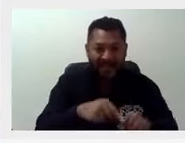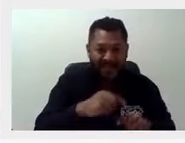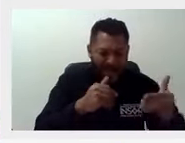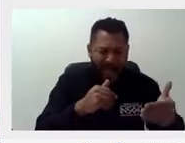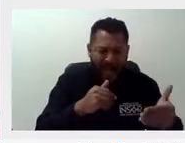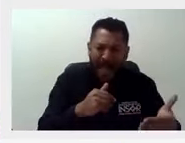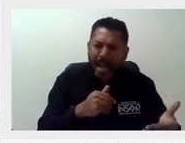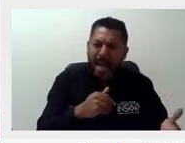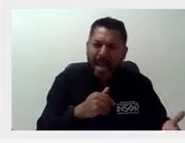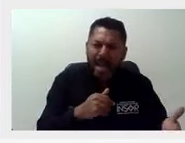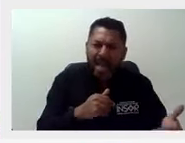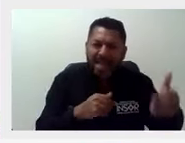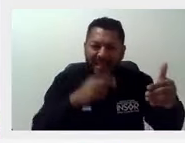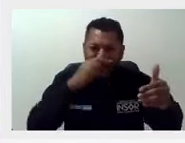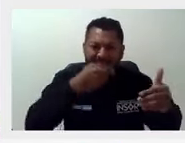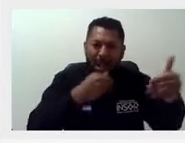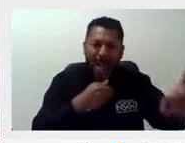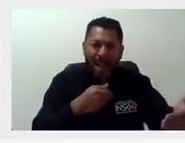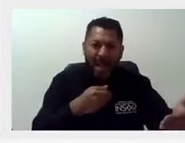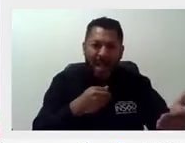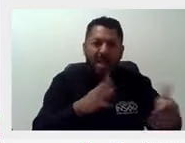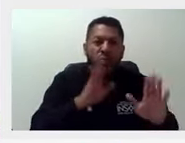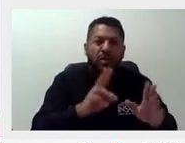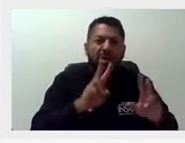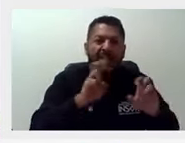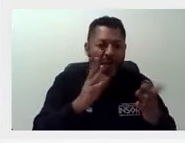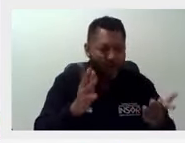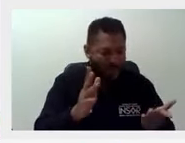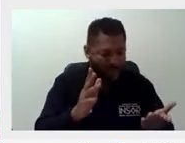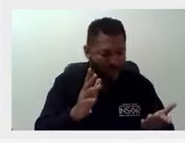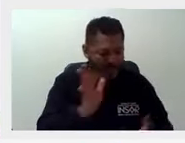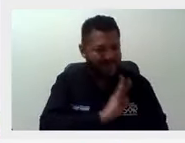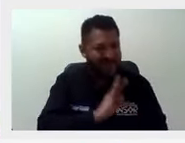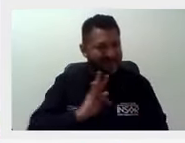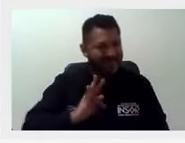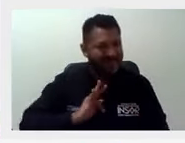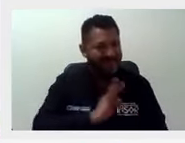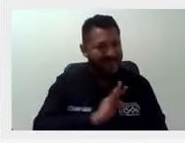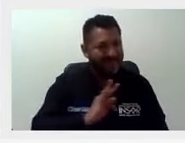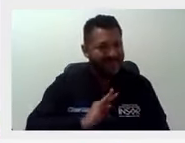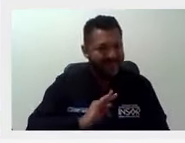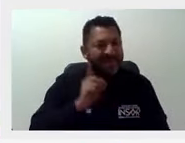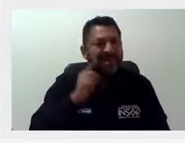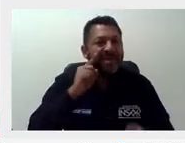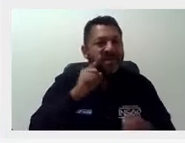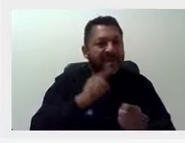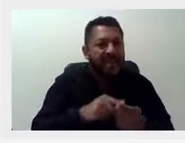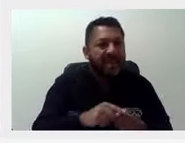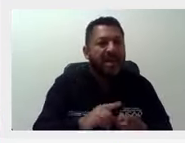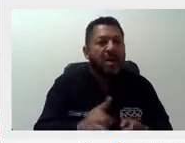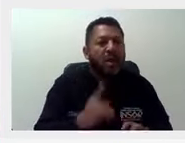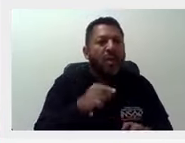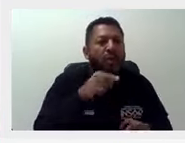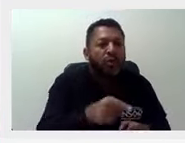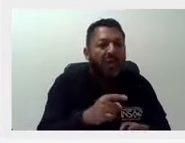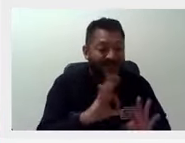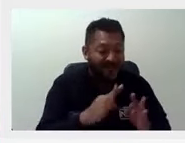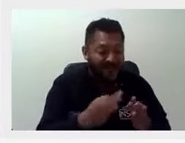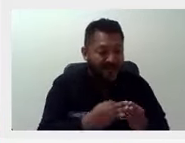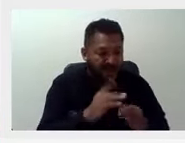tema de lo terapéutico, porque también hay un afán allí de las familias de no dejar de lado sus